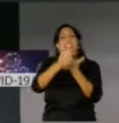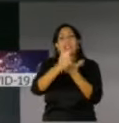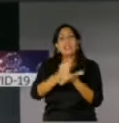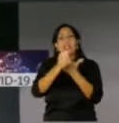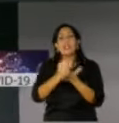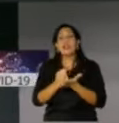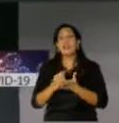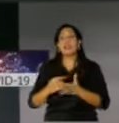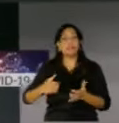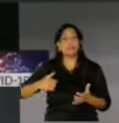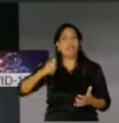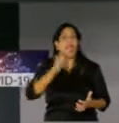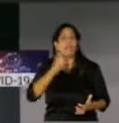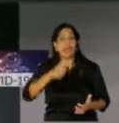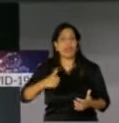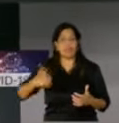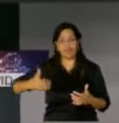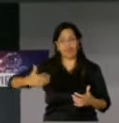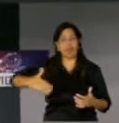se actualiza constantemente.